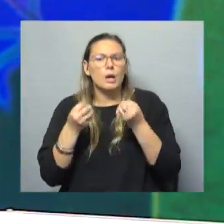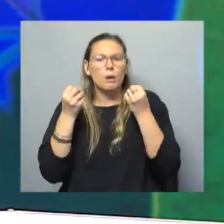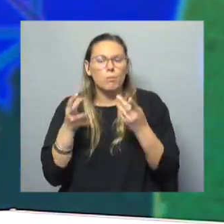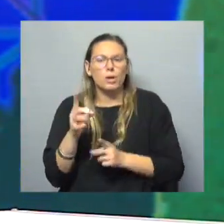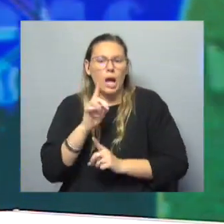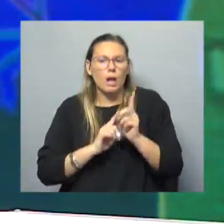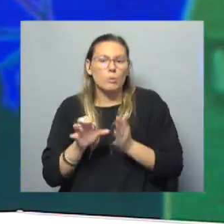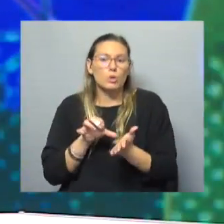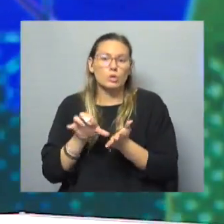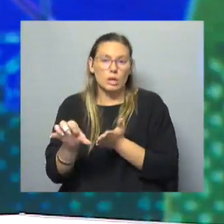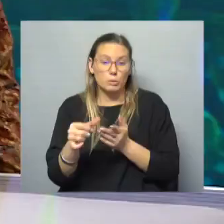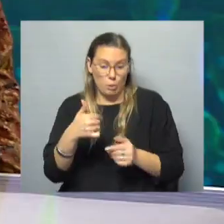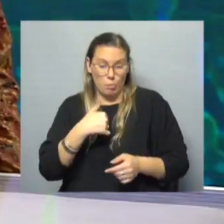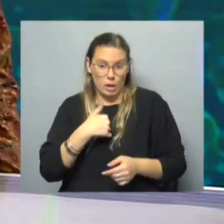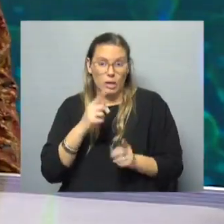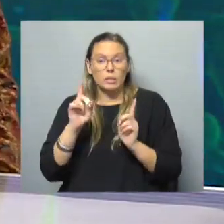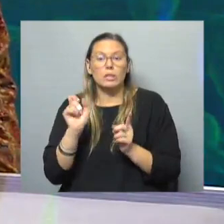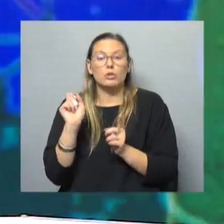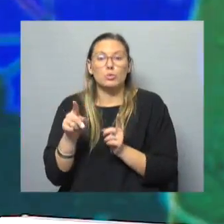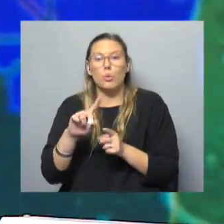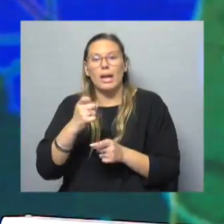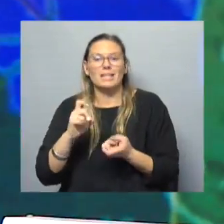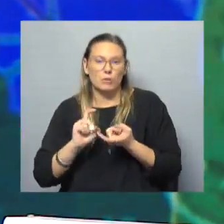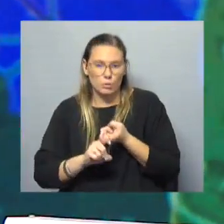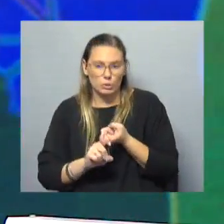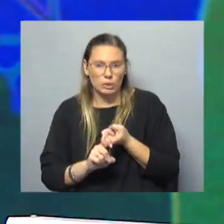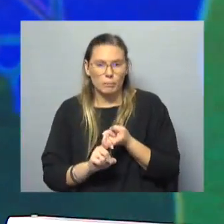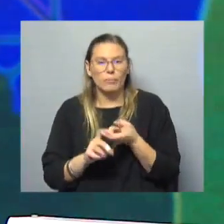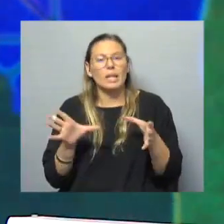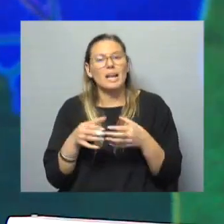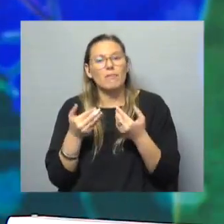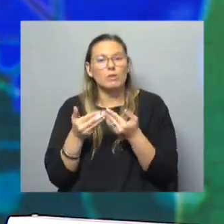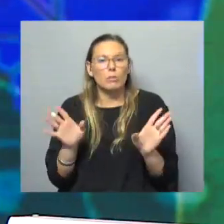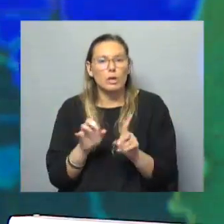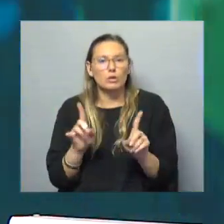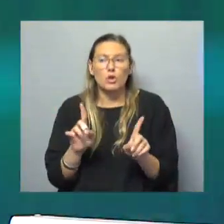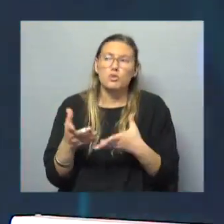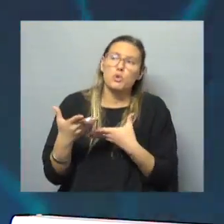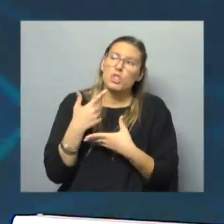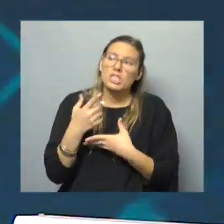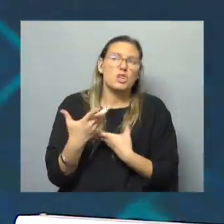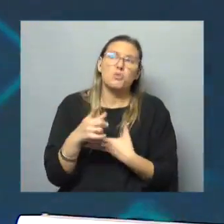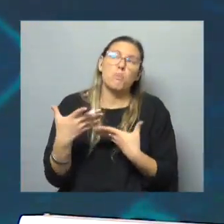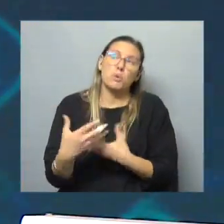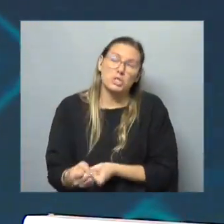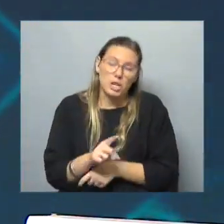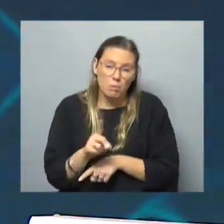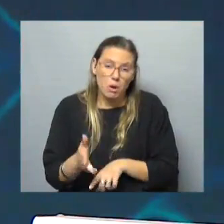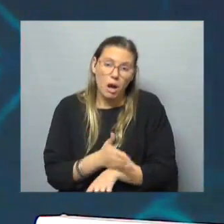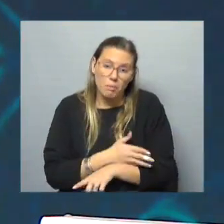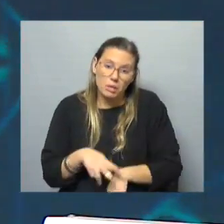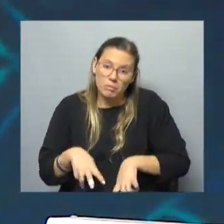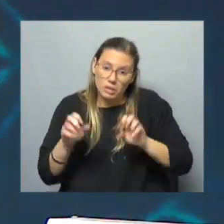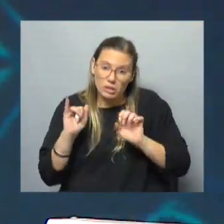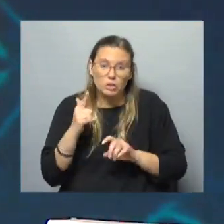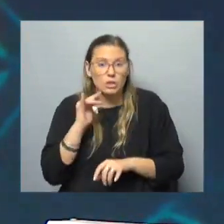de determinados servicios para él y para su ex esposa. Cabildo Abierto no dice no apoyamos la preinvestigadora, todavía hay que ver si se